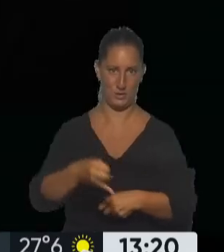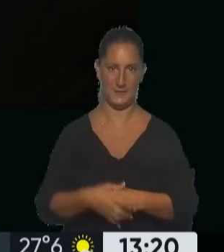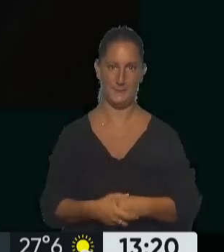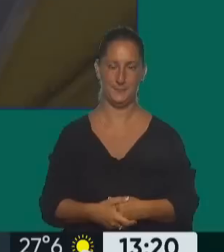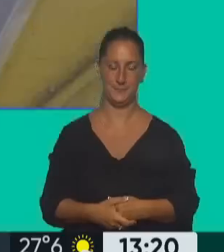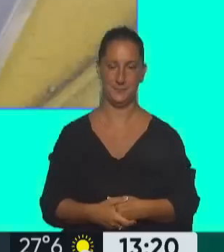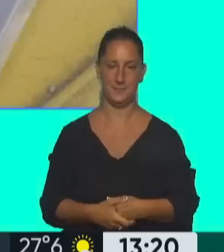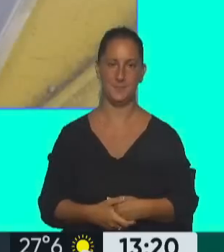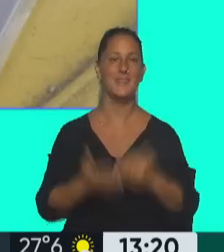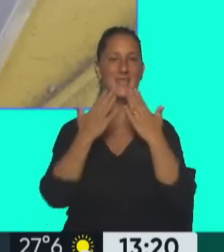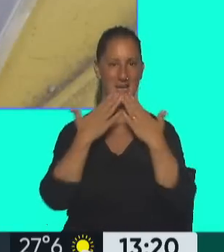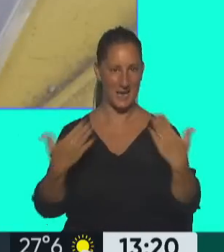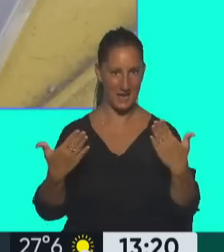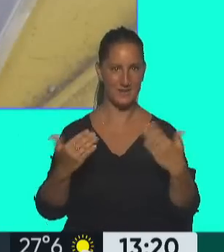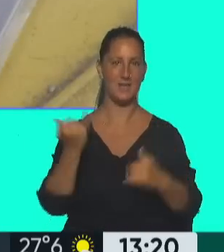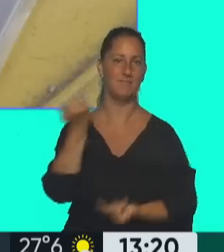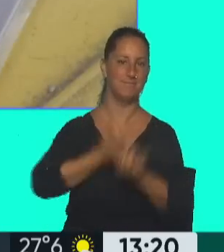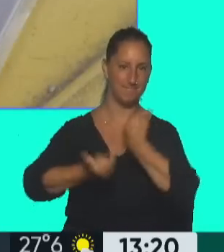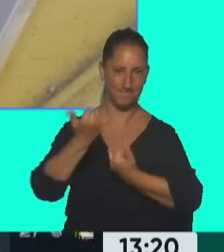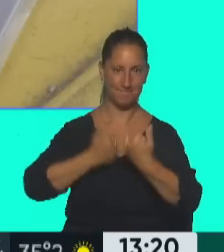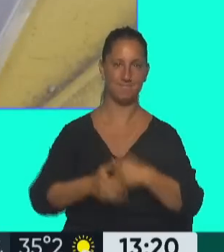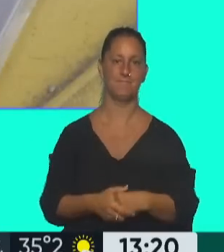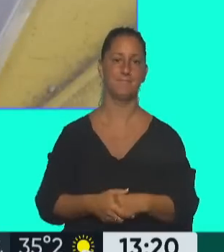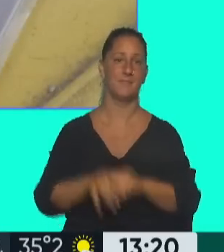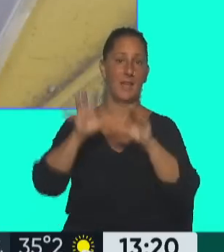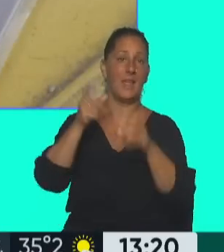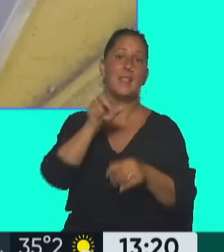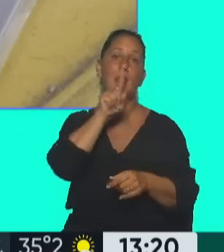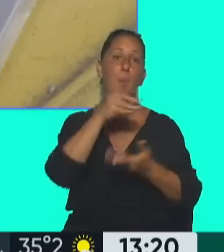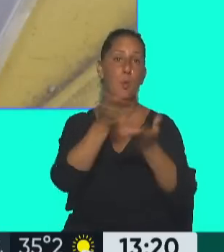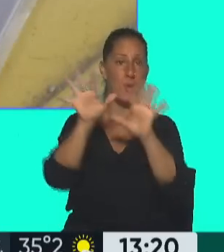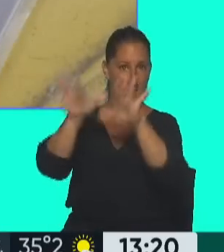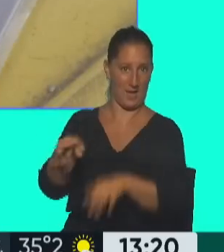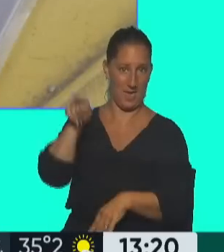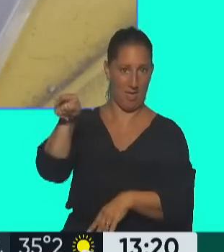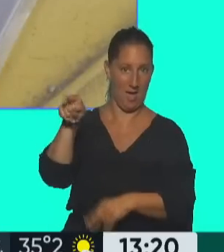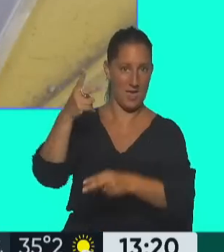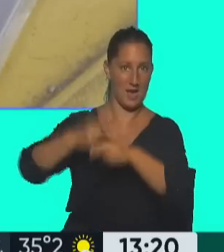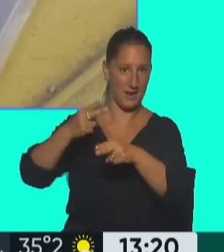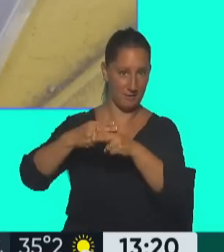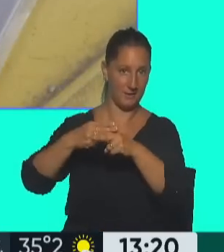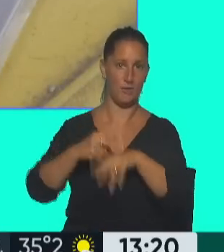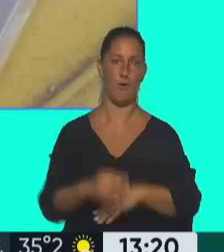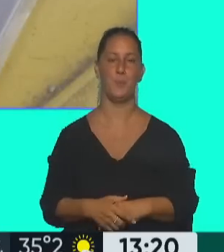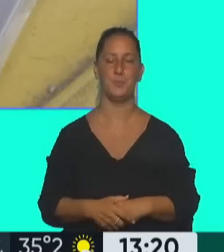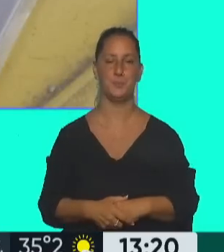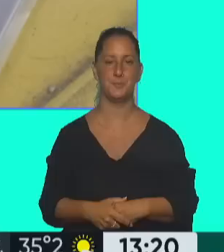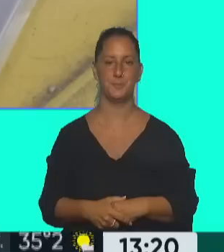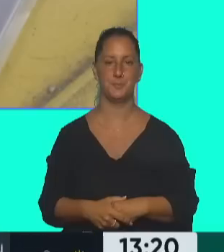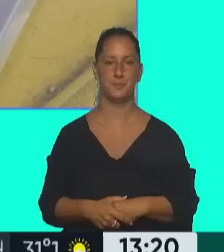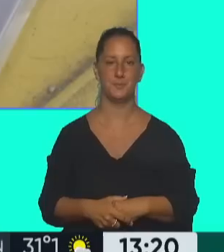bien Magaly Gracias por esta cobertura por supuesto magalí todo el equipo va a continuar trabajando allí en inmediaciones